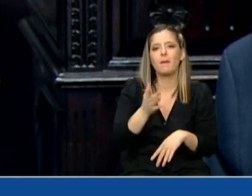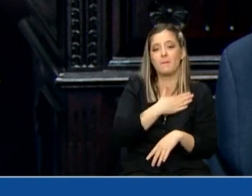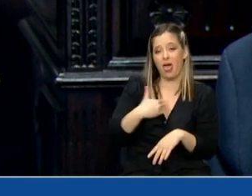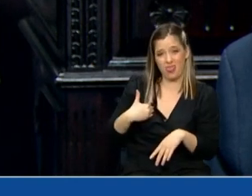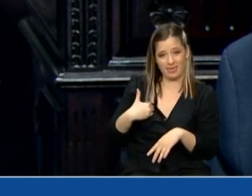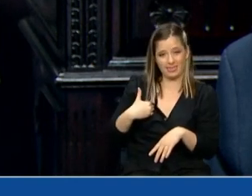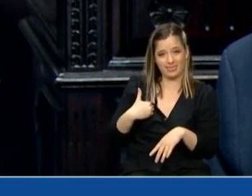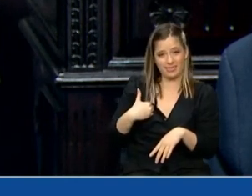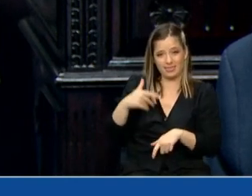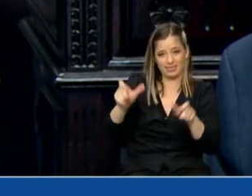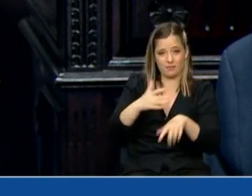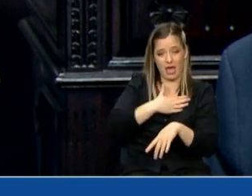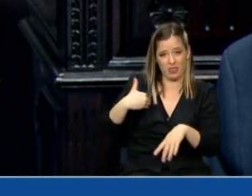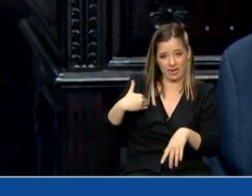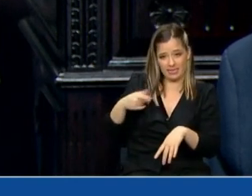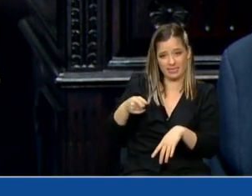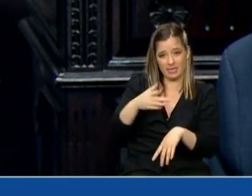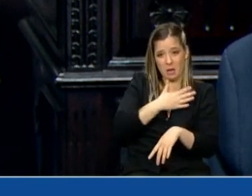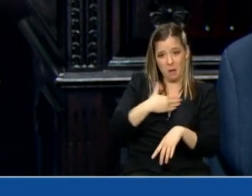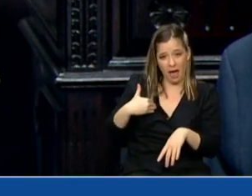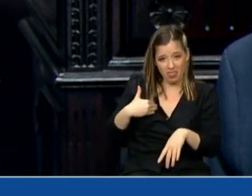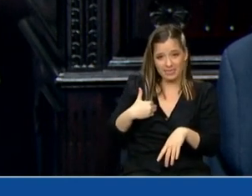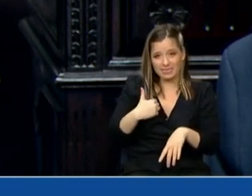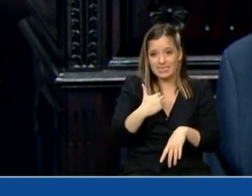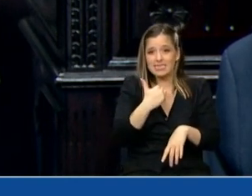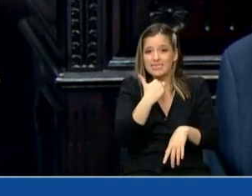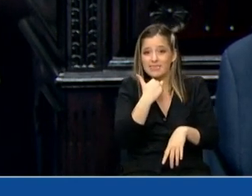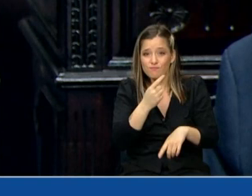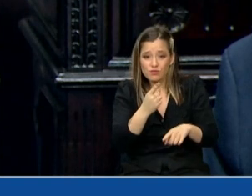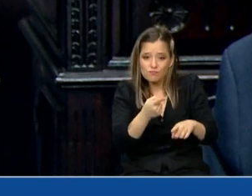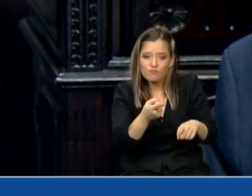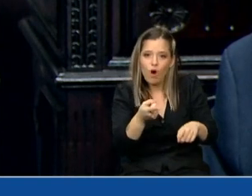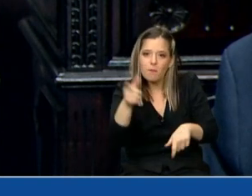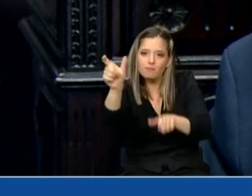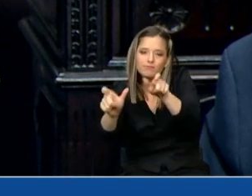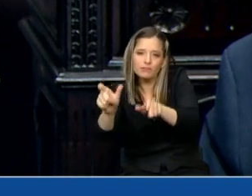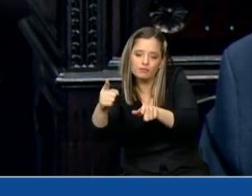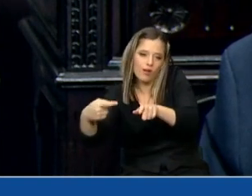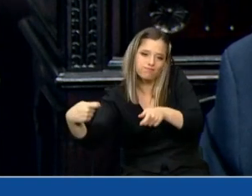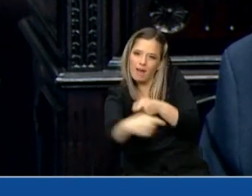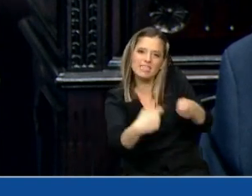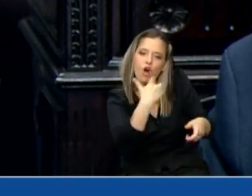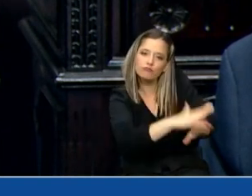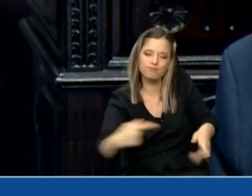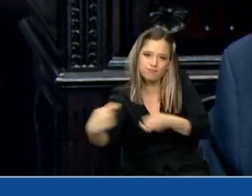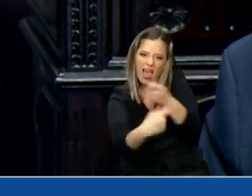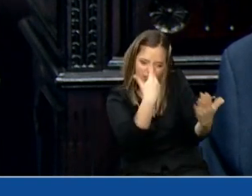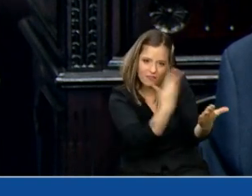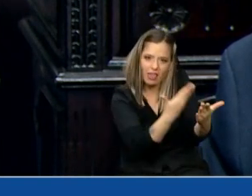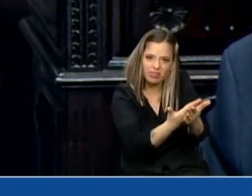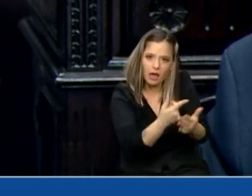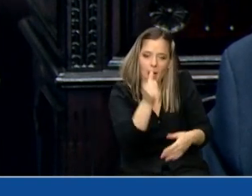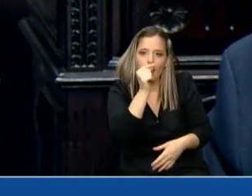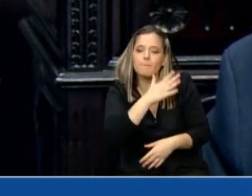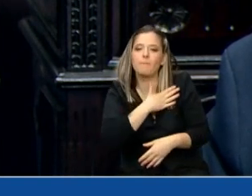madres que asesinan a sus niños enfrente de ellos, a padres que sufren viendo